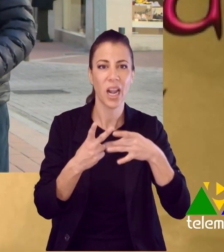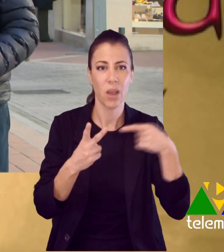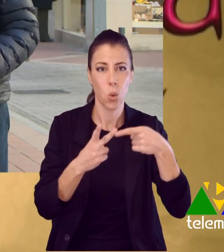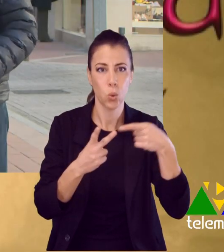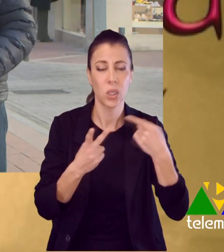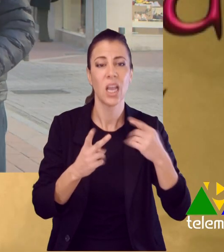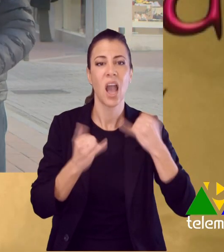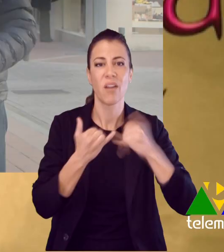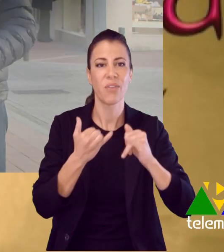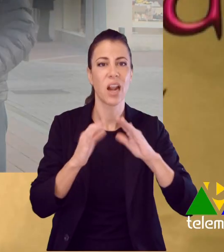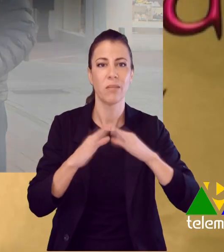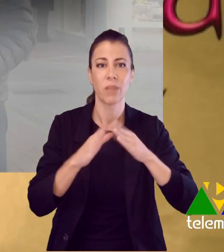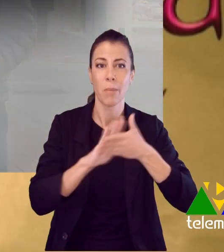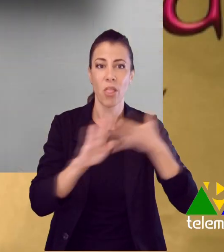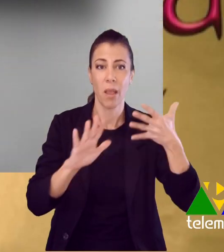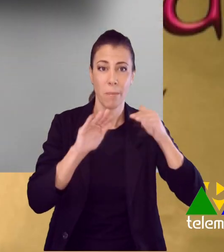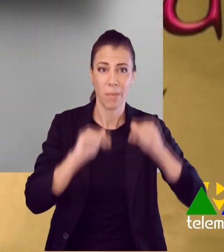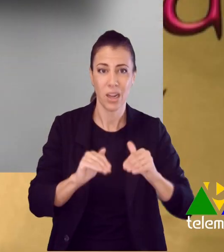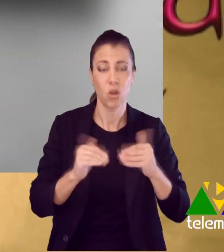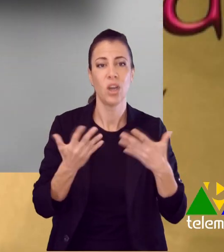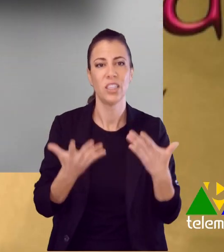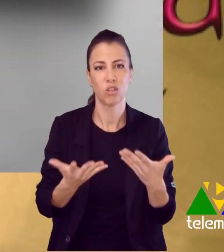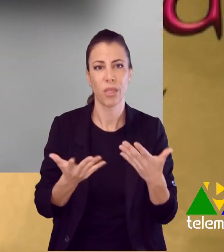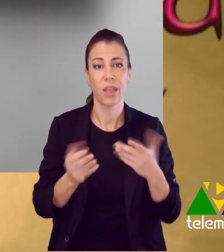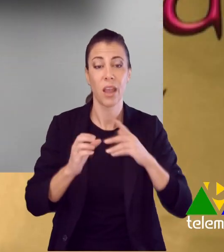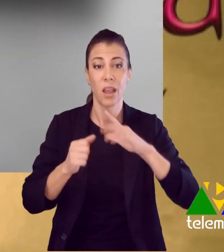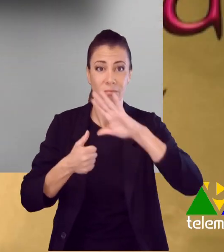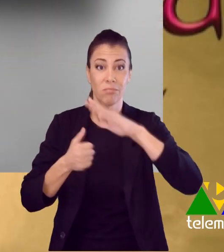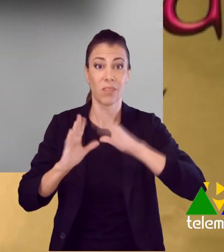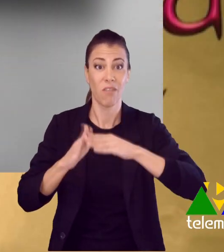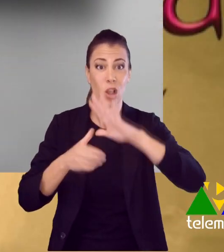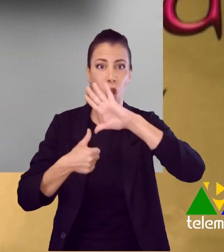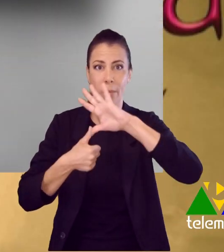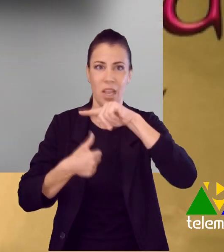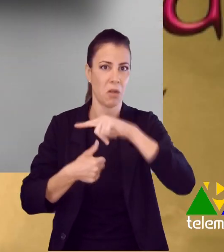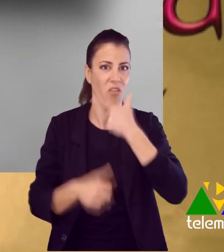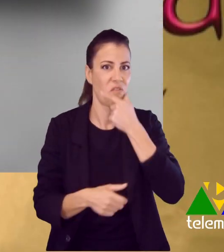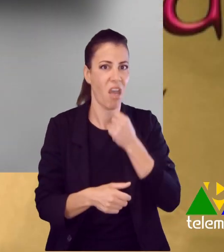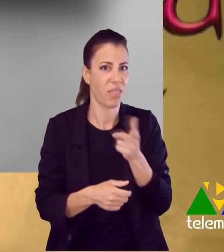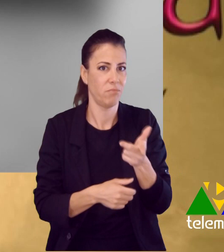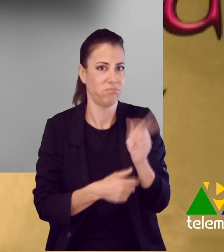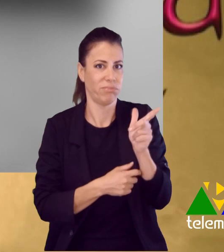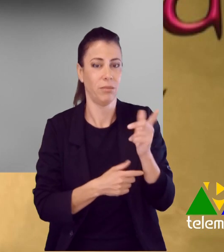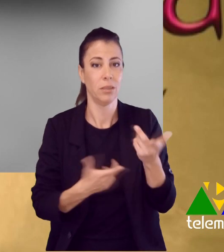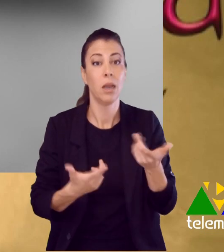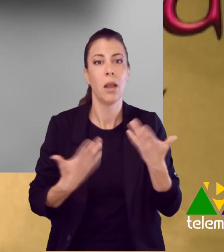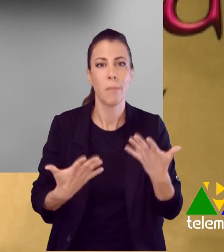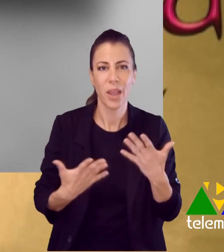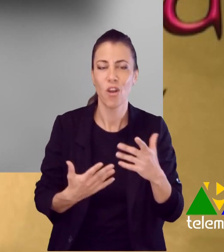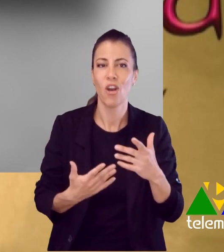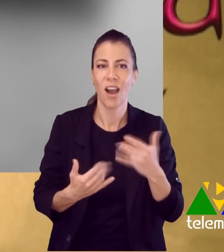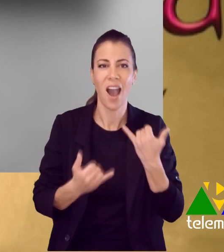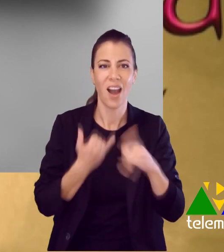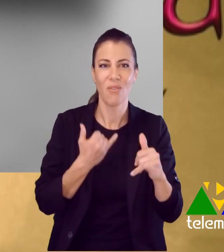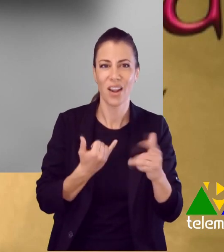barco disminuye de velocidad, con lo cual los barcos americanos lo tienen a tiro, pero los americanos no disparan. Es muy curioso, pero